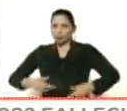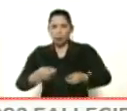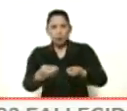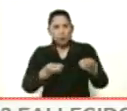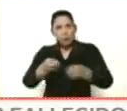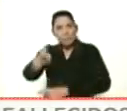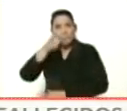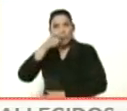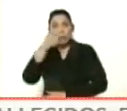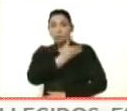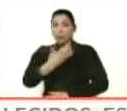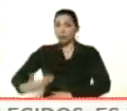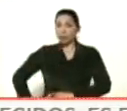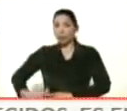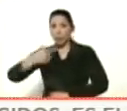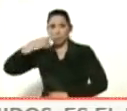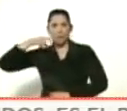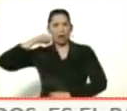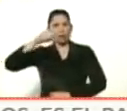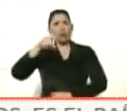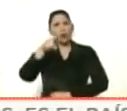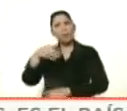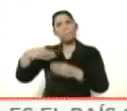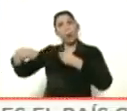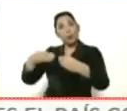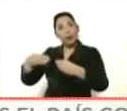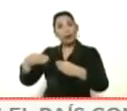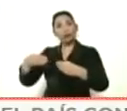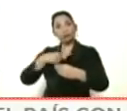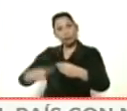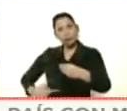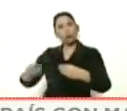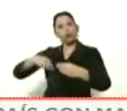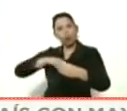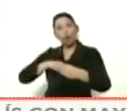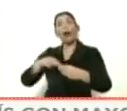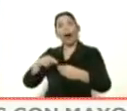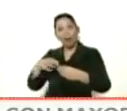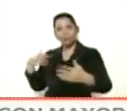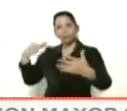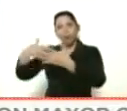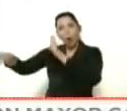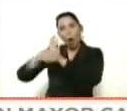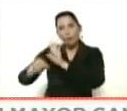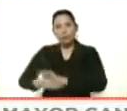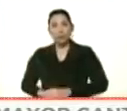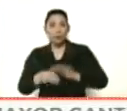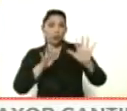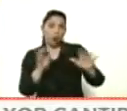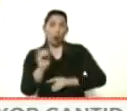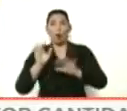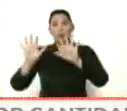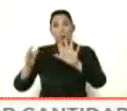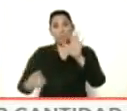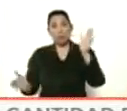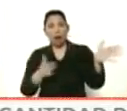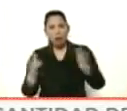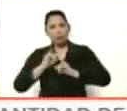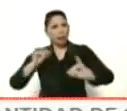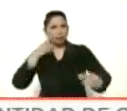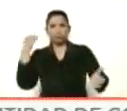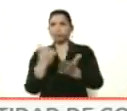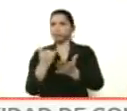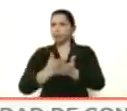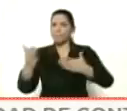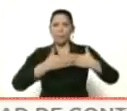El presidente Maduro planteó que era el modelo chino el que debíamos seguir. El 9, 10 de marzo ya se estaba planteando que se debían